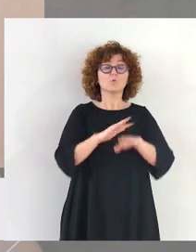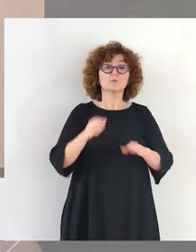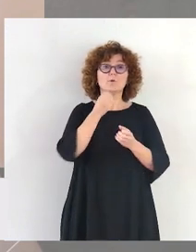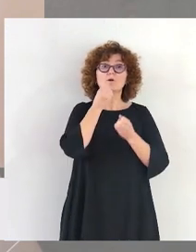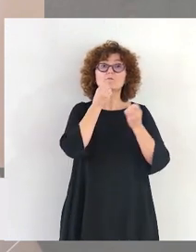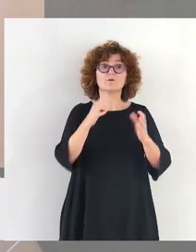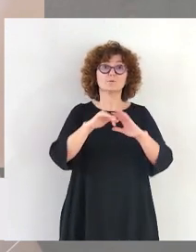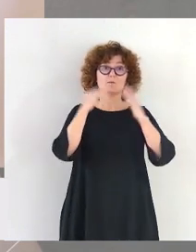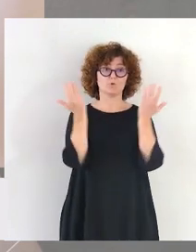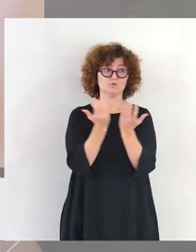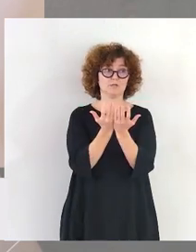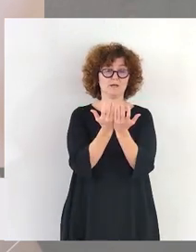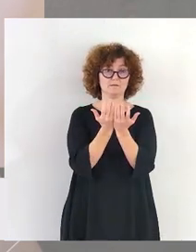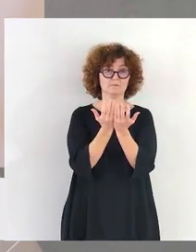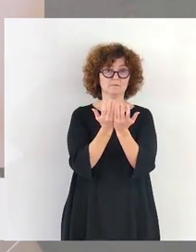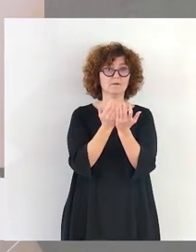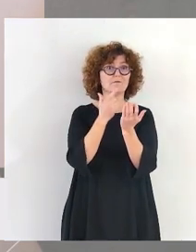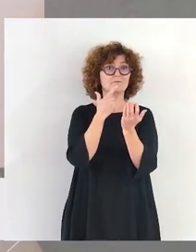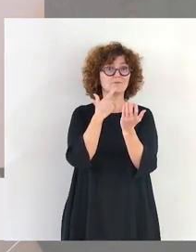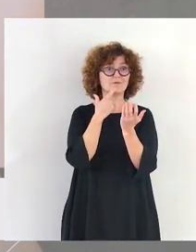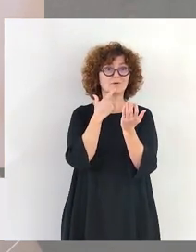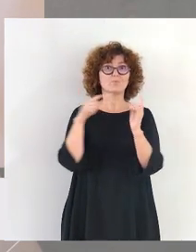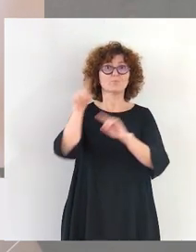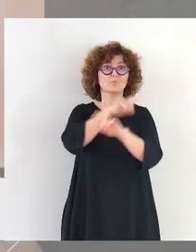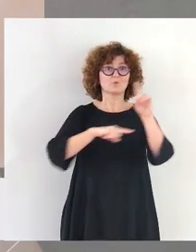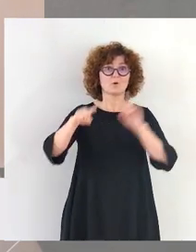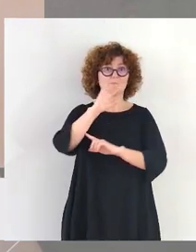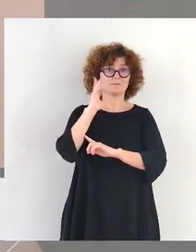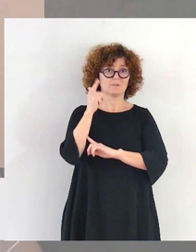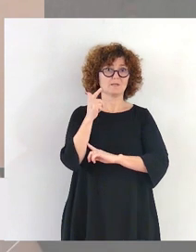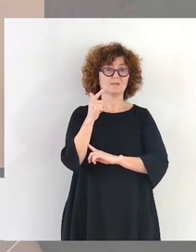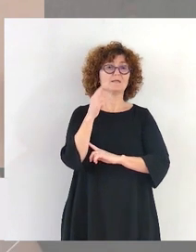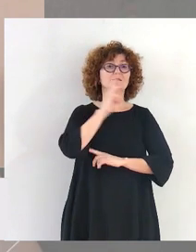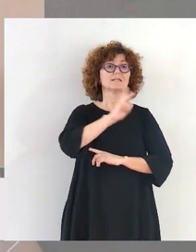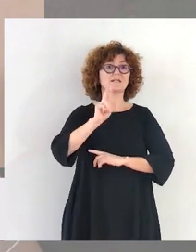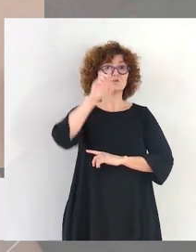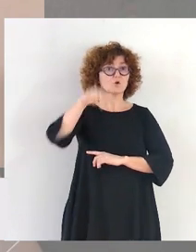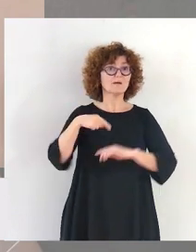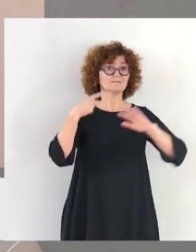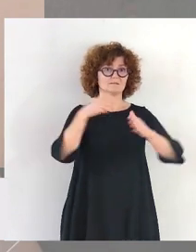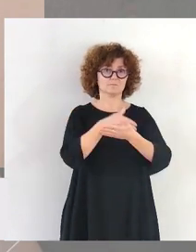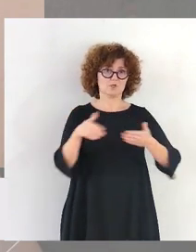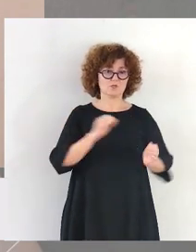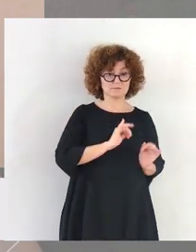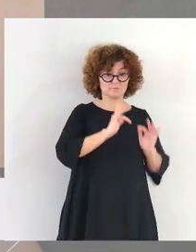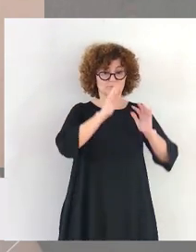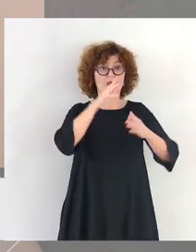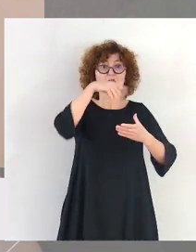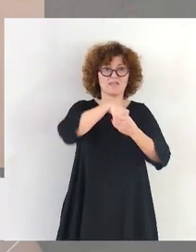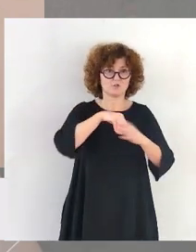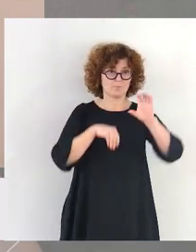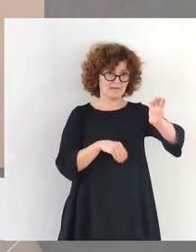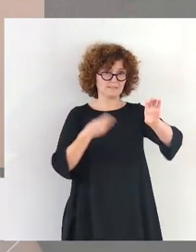interno las catástrofes naturales provocaron cerca de 32,6 millones de desplazamientos dentro de un mismo